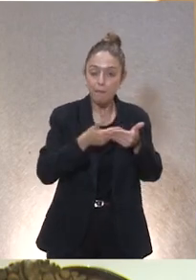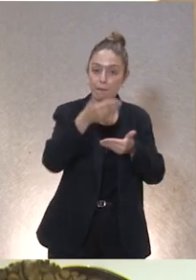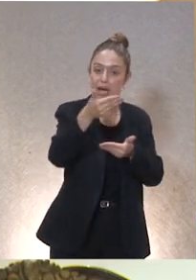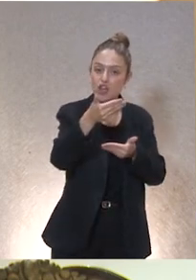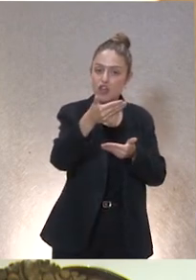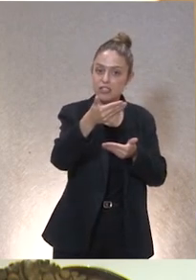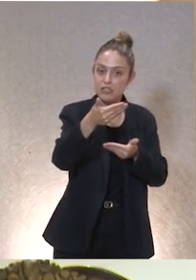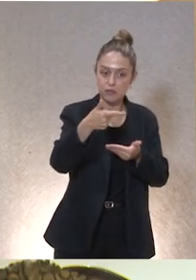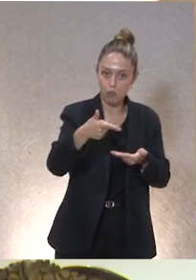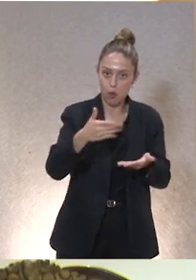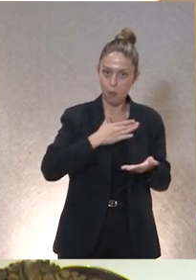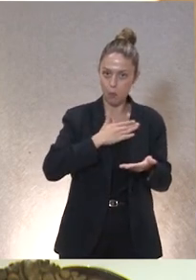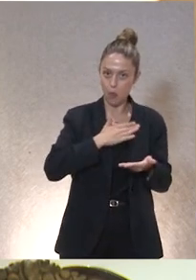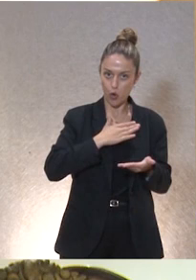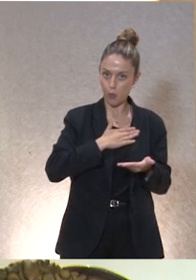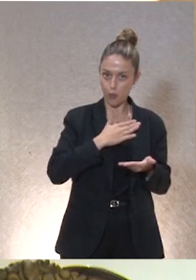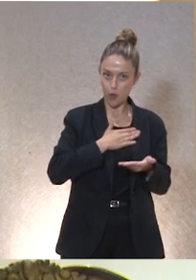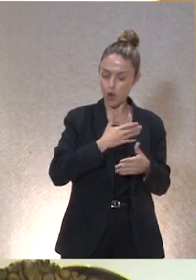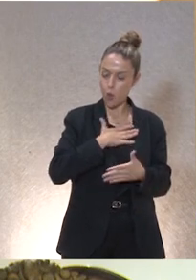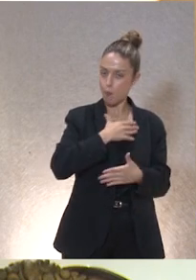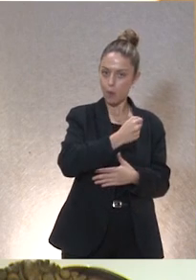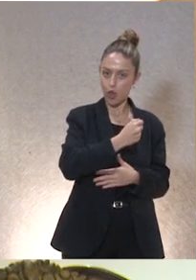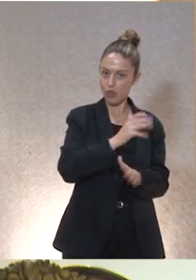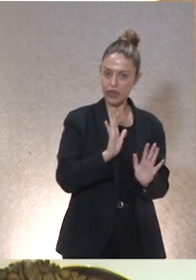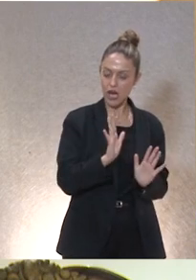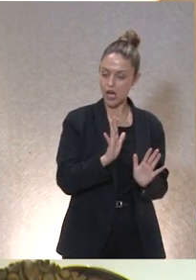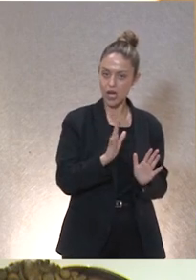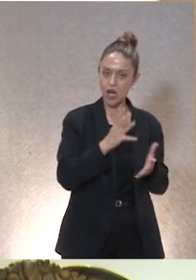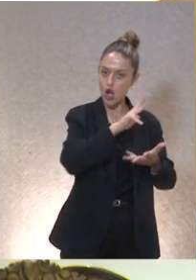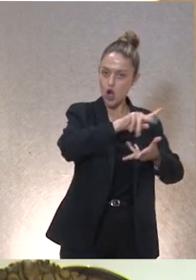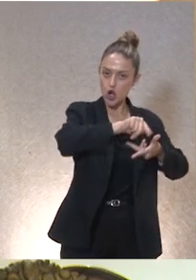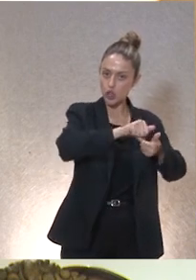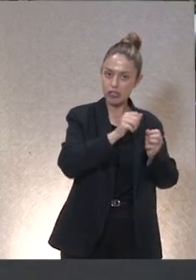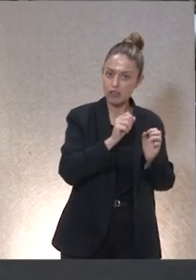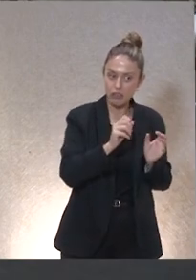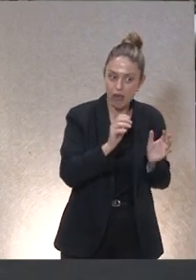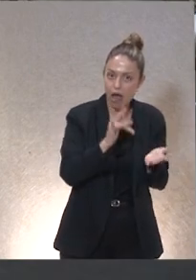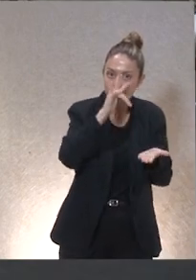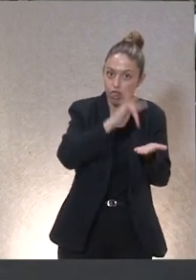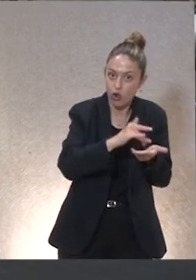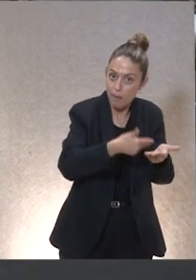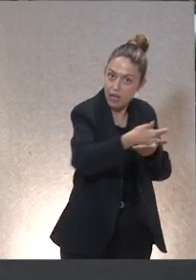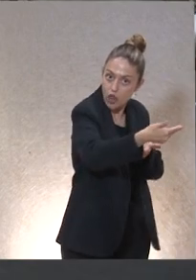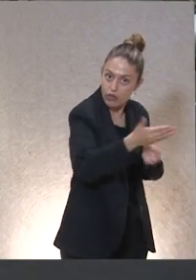un monopolio el monopolio de la información era noticia lo que salía en los